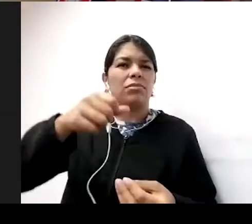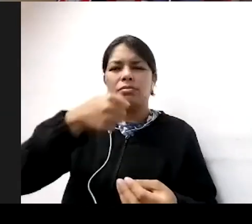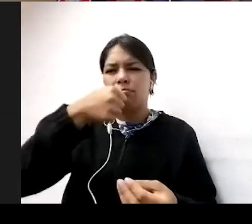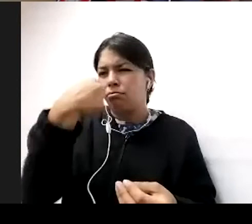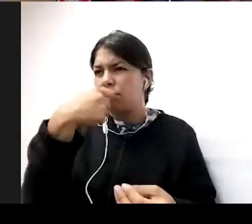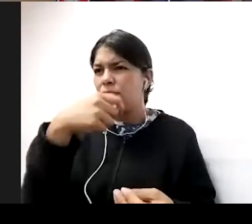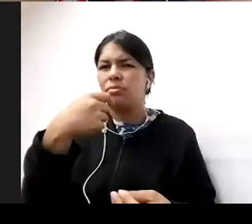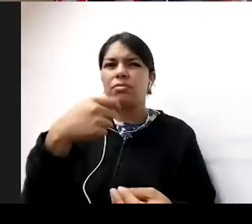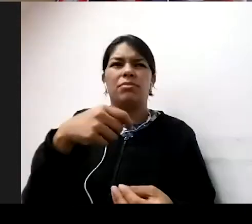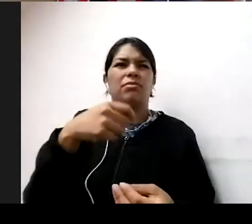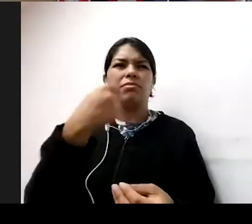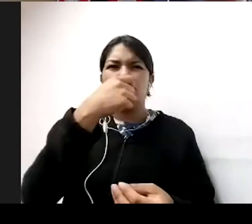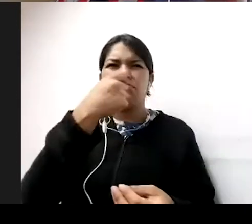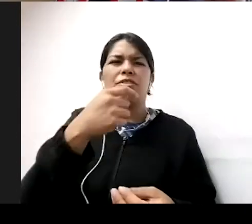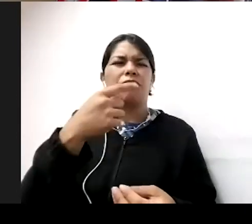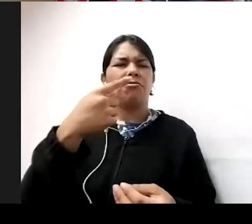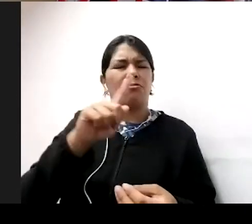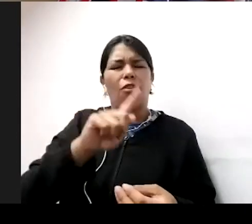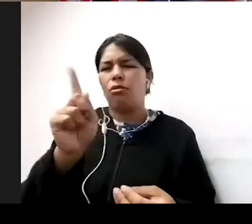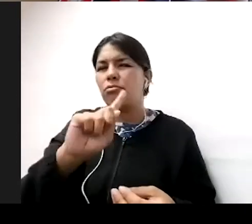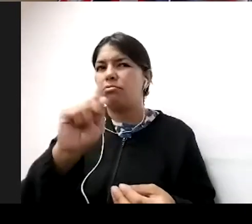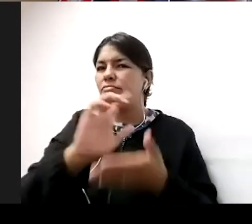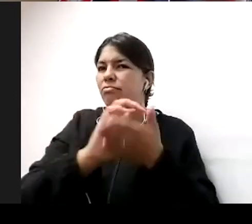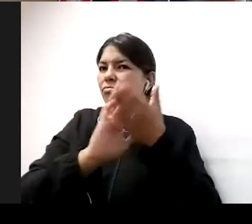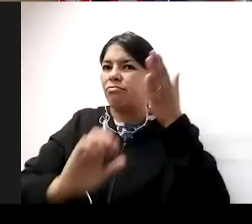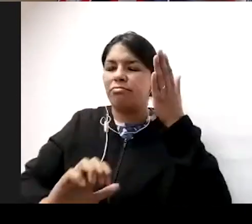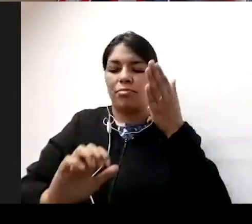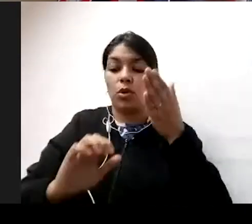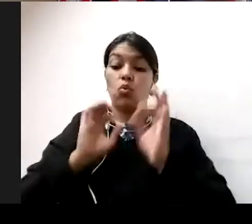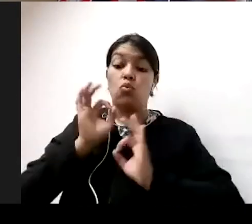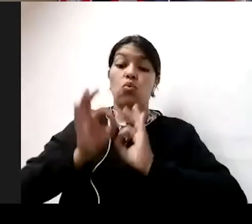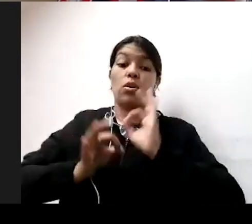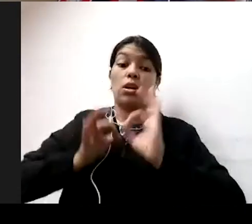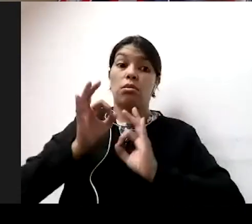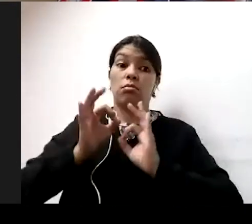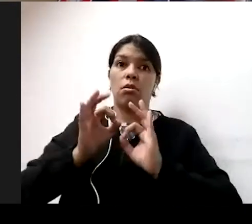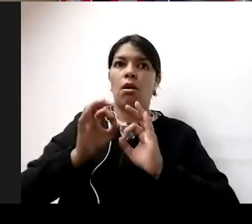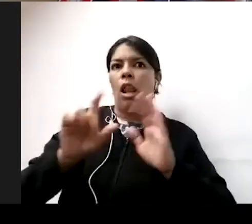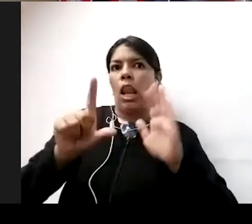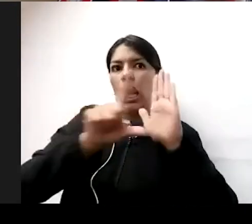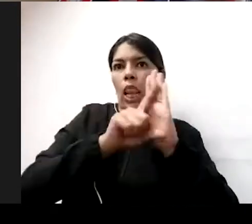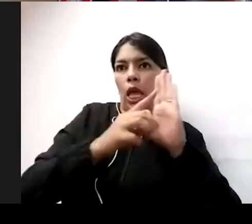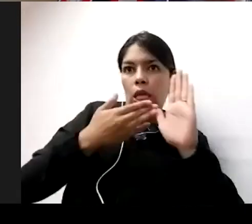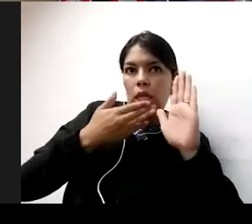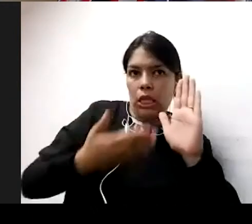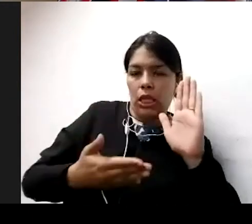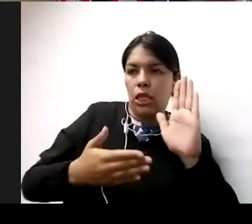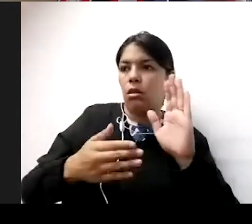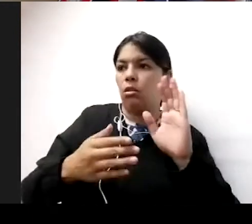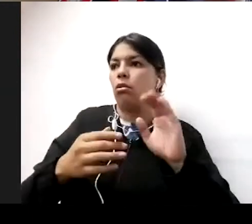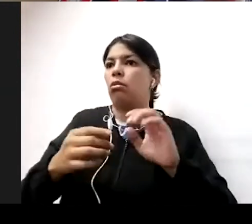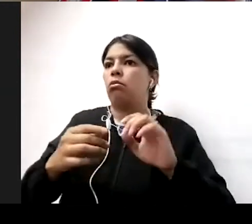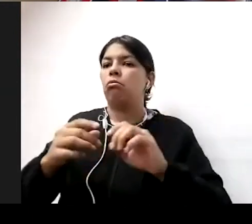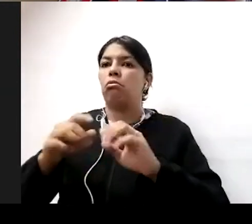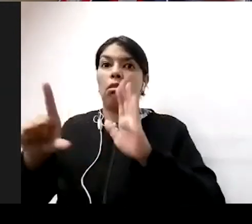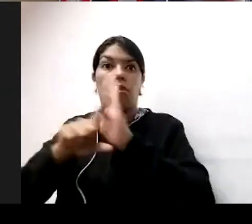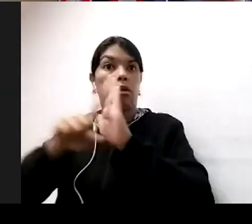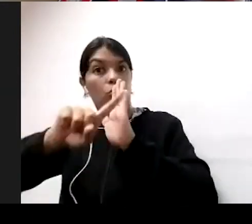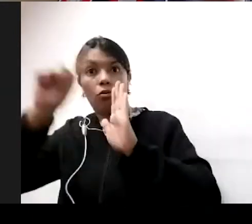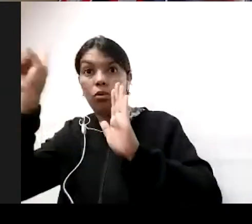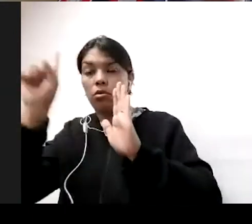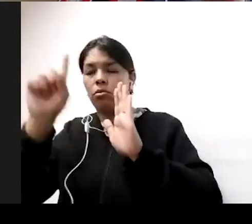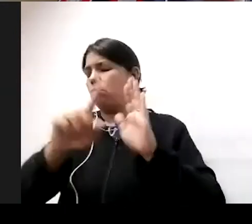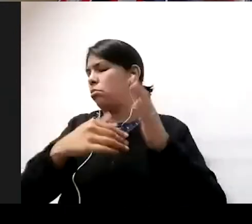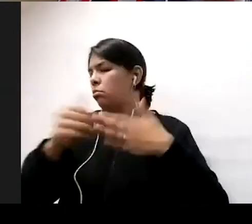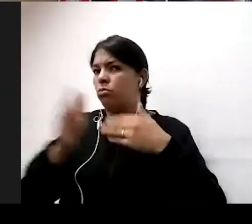consumo o uso de estas sustancias, tanto lícitas como ilícitas. Pues recuerden que también hablamos del cigarrillo y del